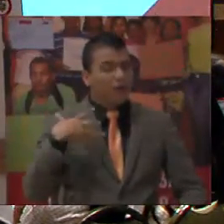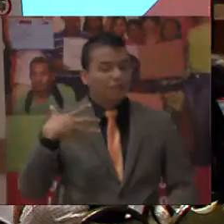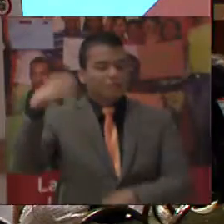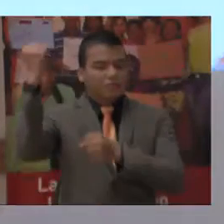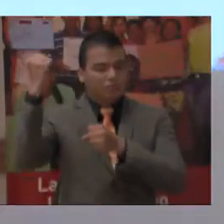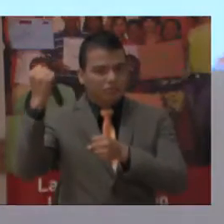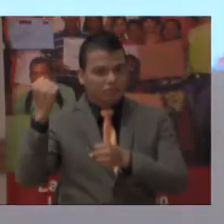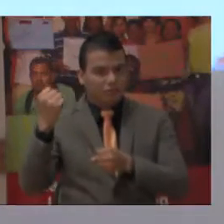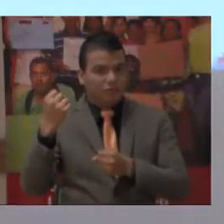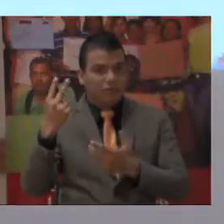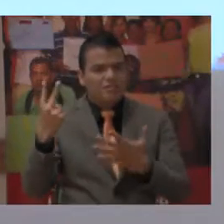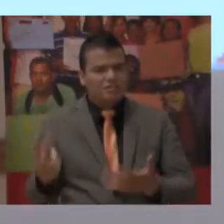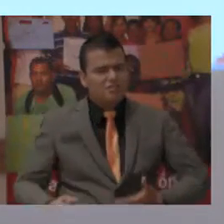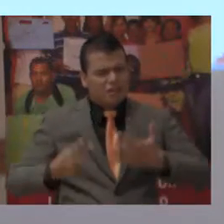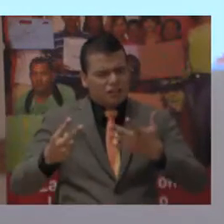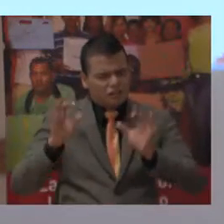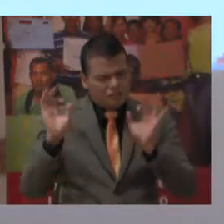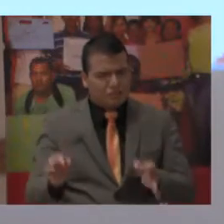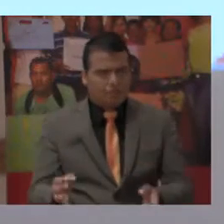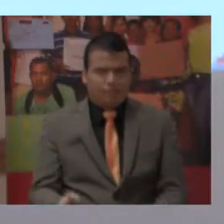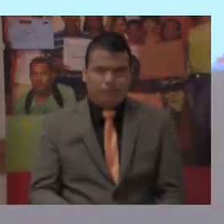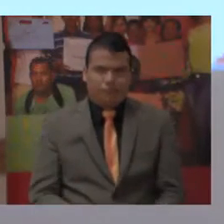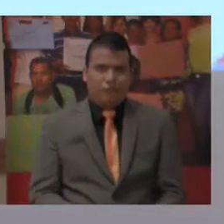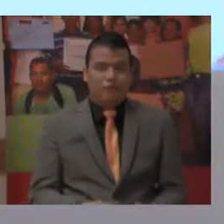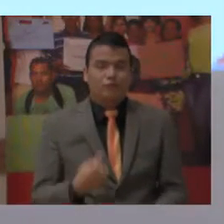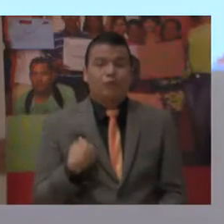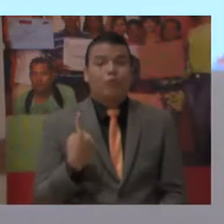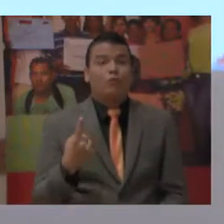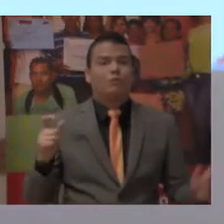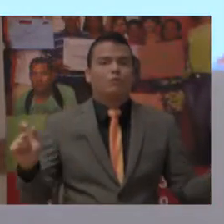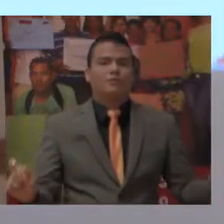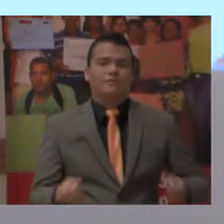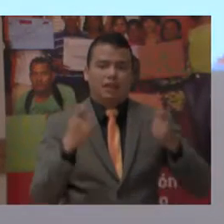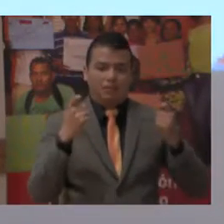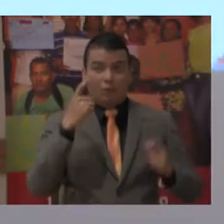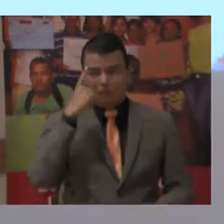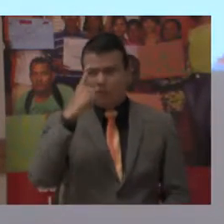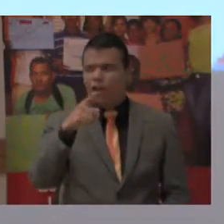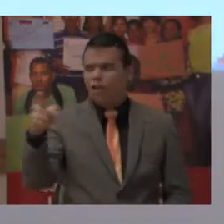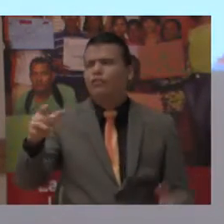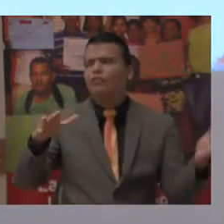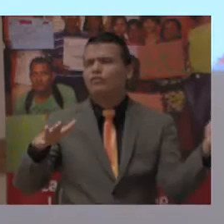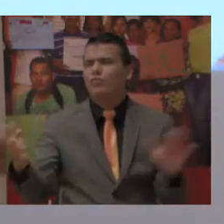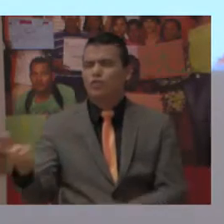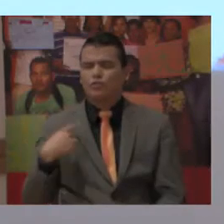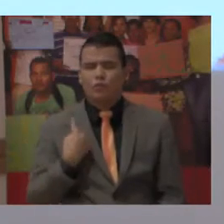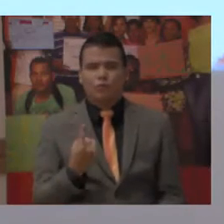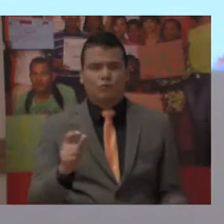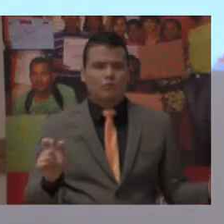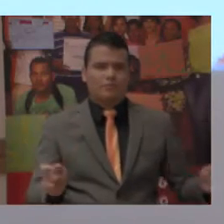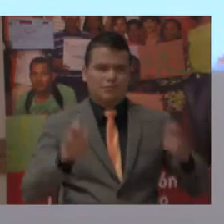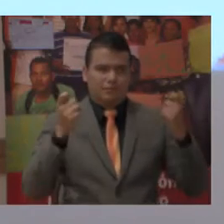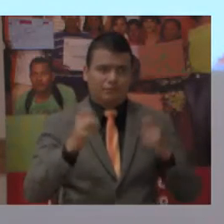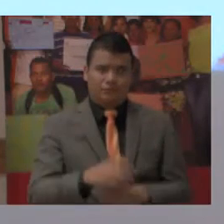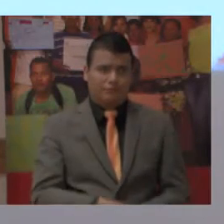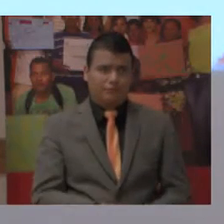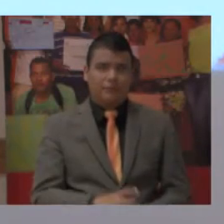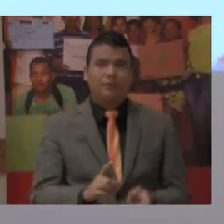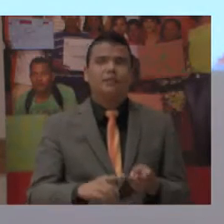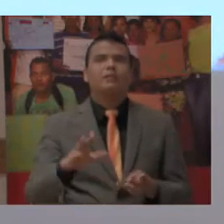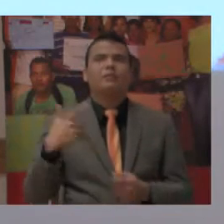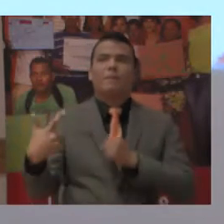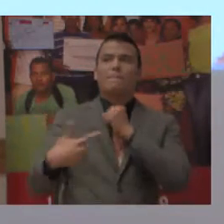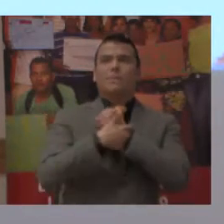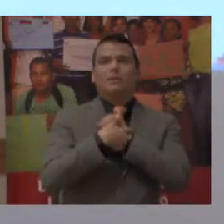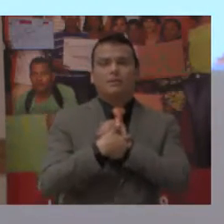7 años. Menos que iba a ser el único sobreviviente de una masacre. Menos que luego me iban a revictimizar que porque mi